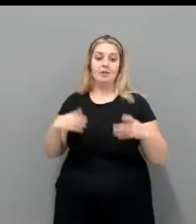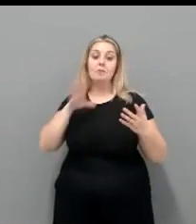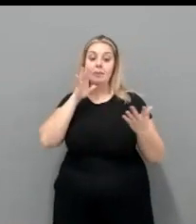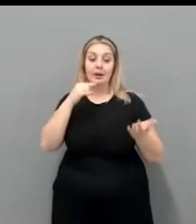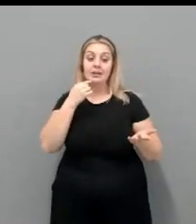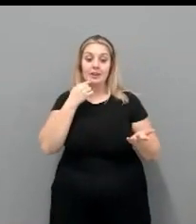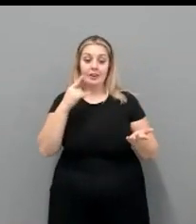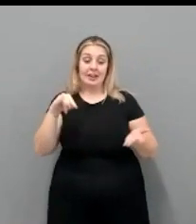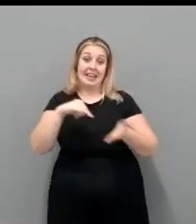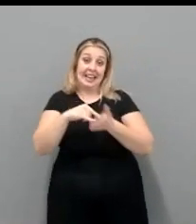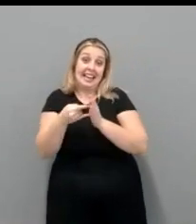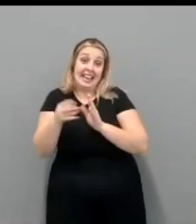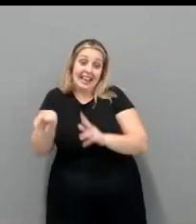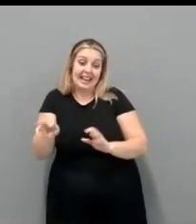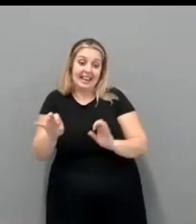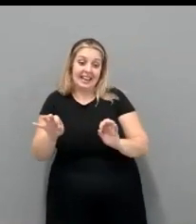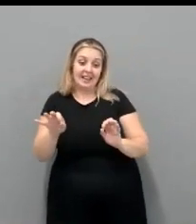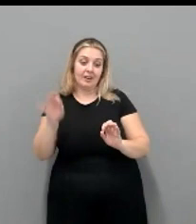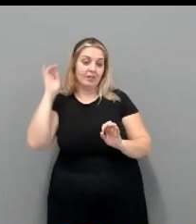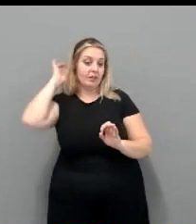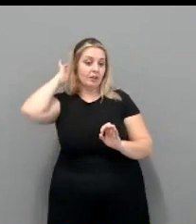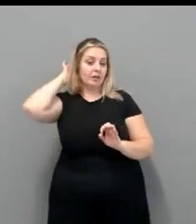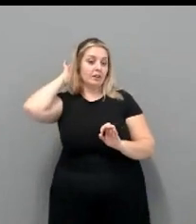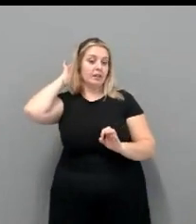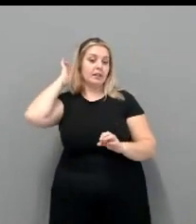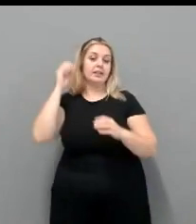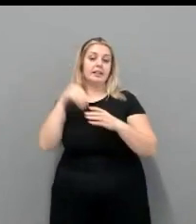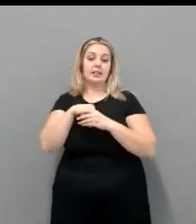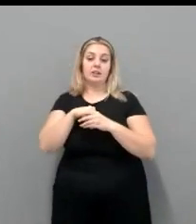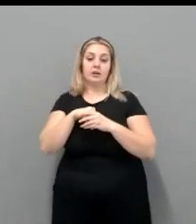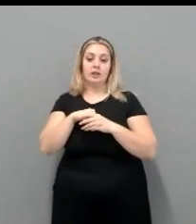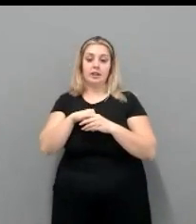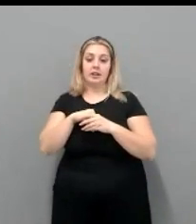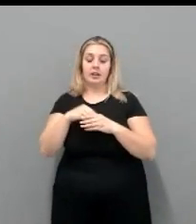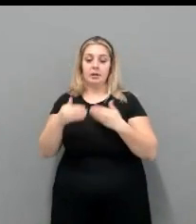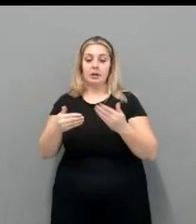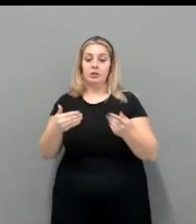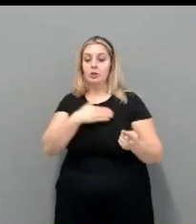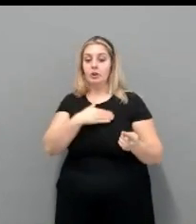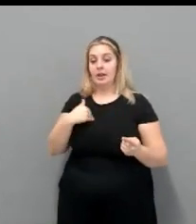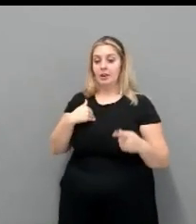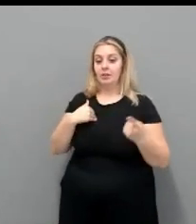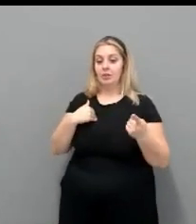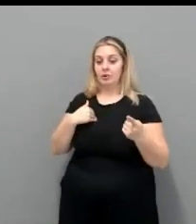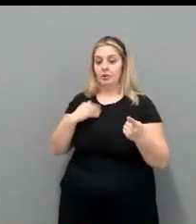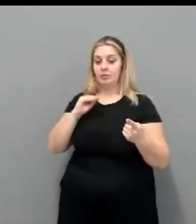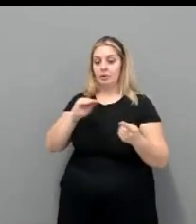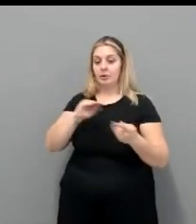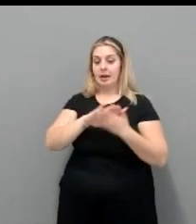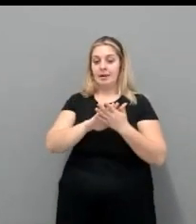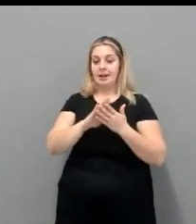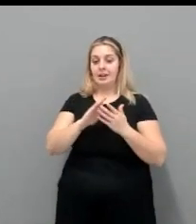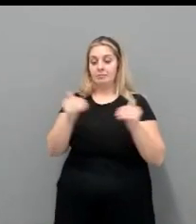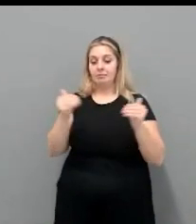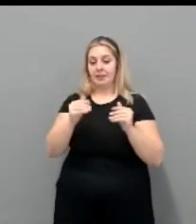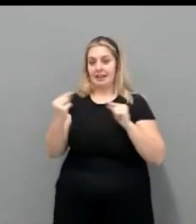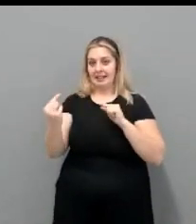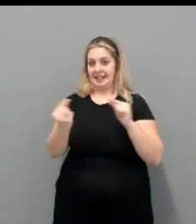es ingeniero y forma parte del proceso. Yo quiero salir también al paso porque yo creo que yo he abierto un poquito este